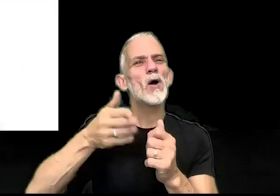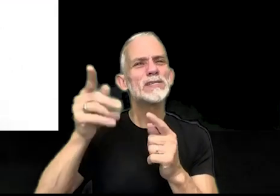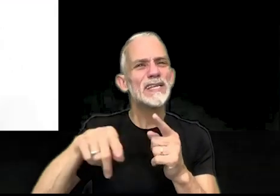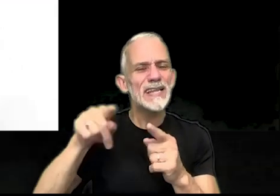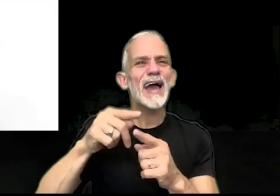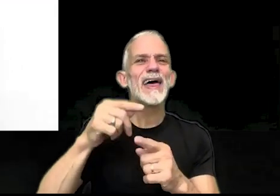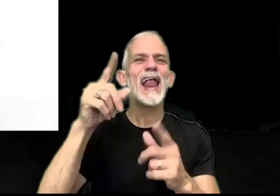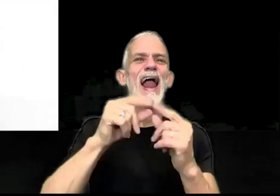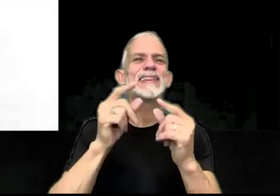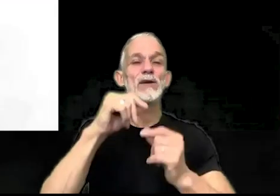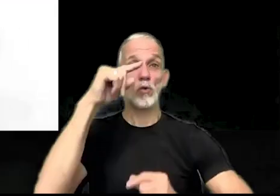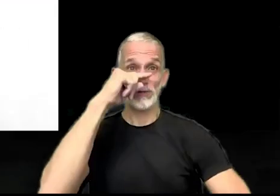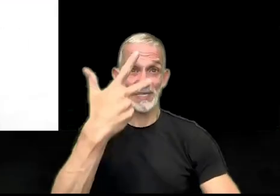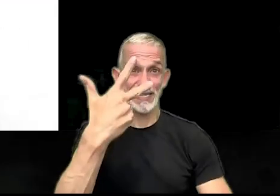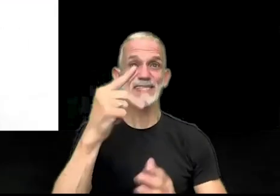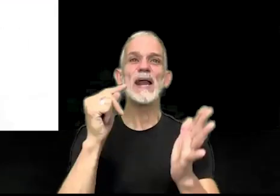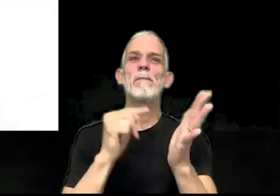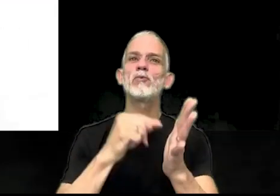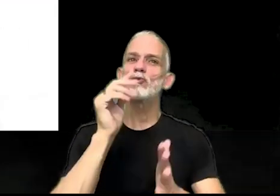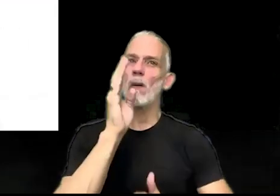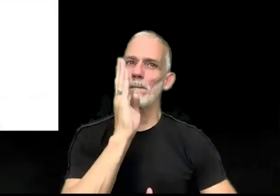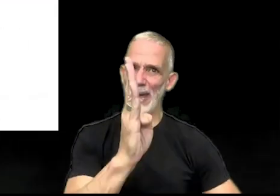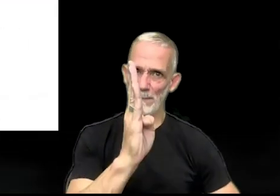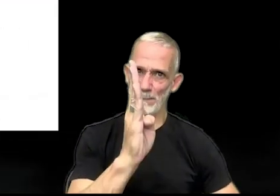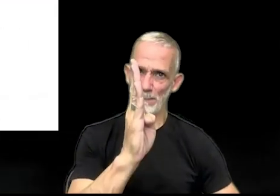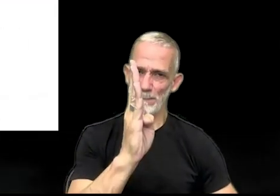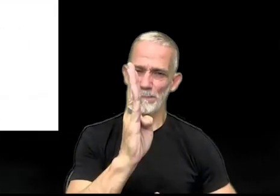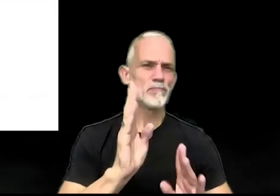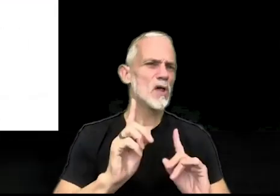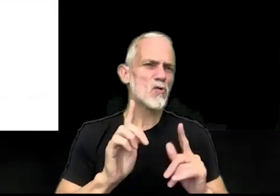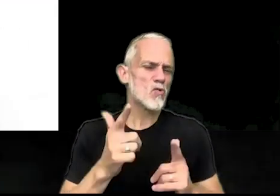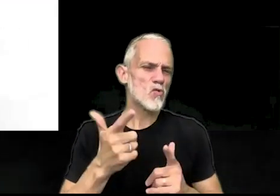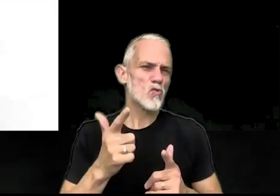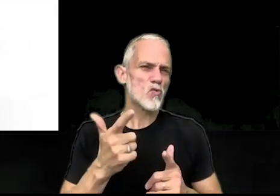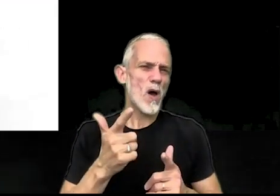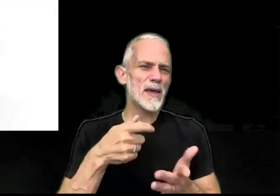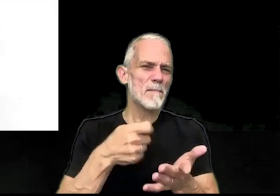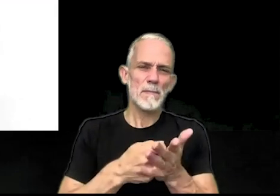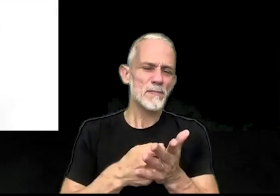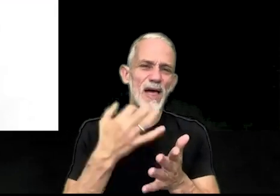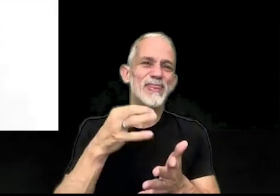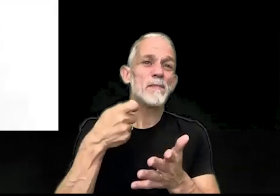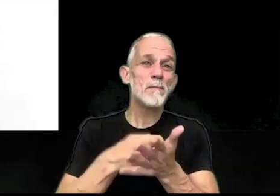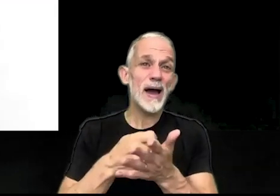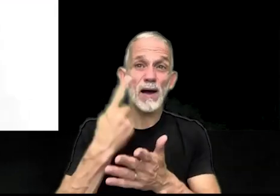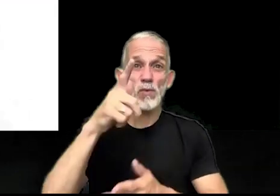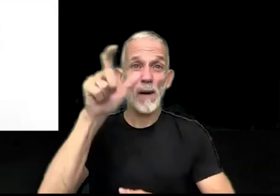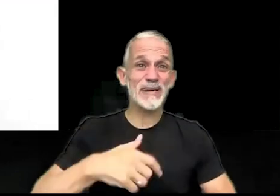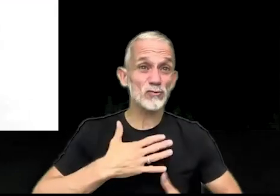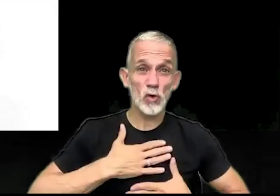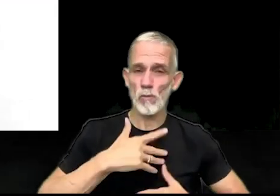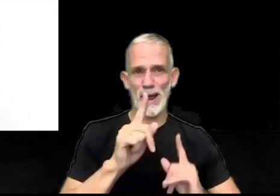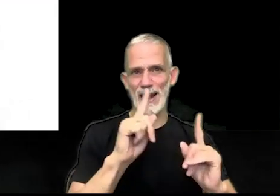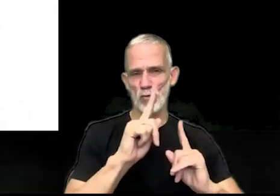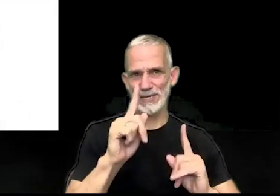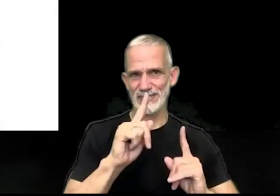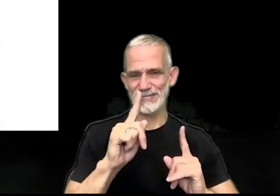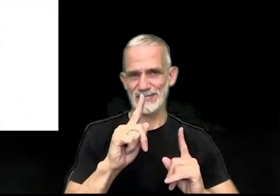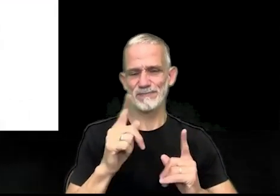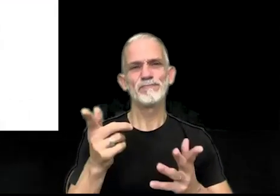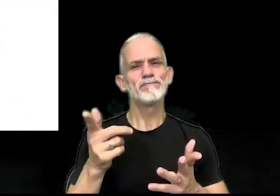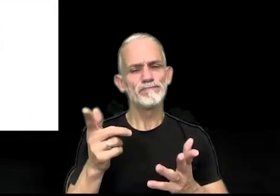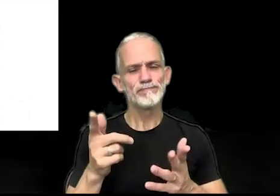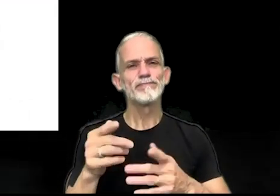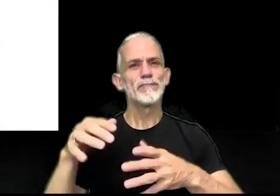artículo 73, inciso B. No tienen que pagar como una persona humana.